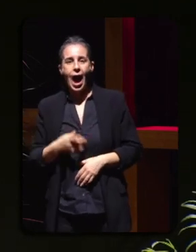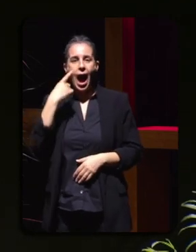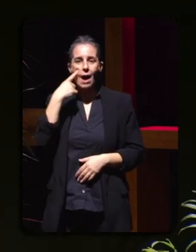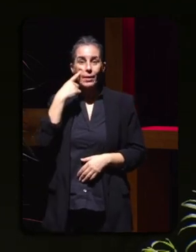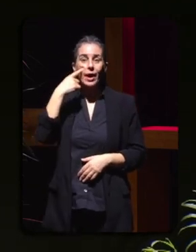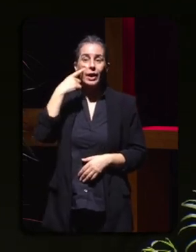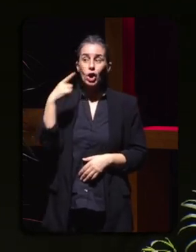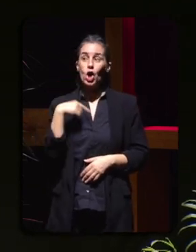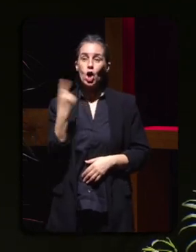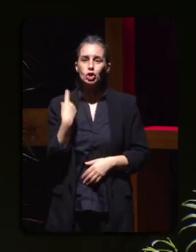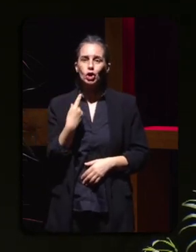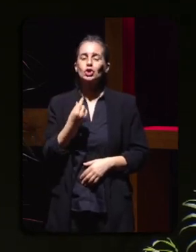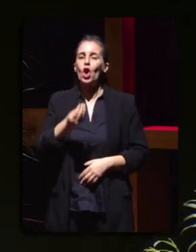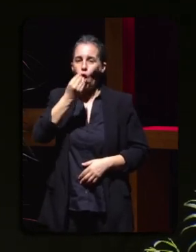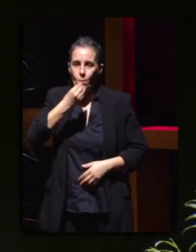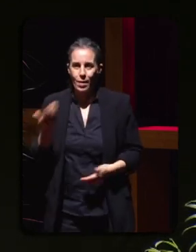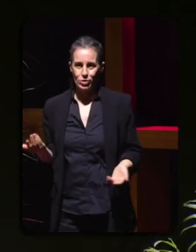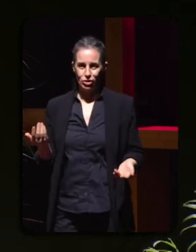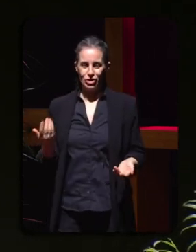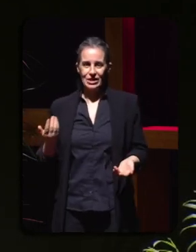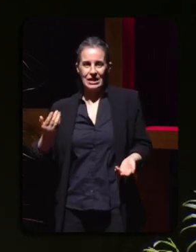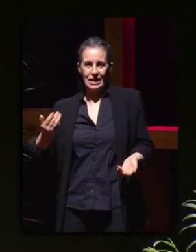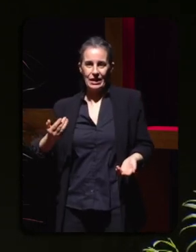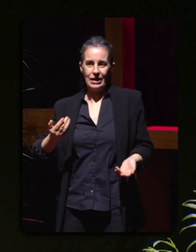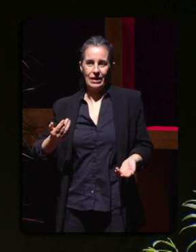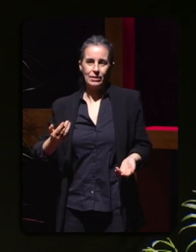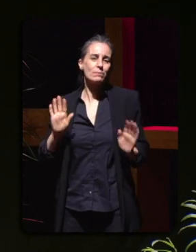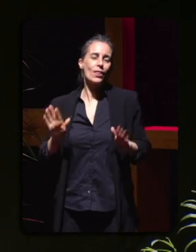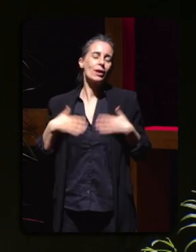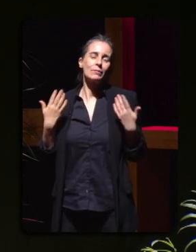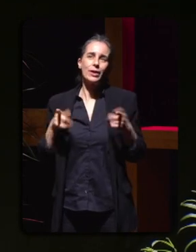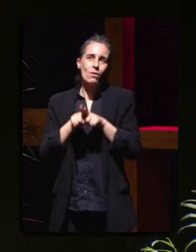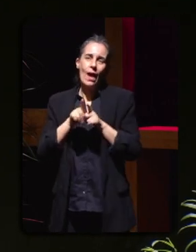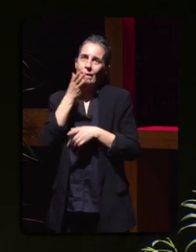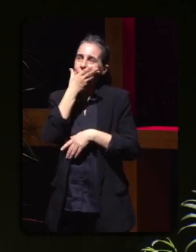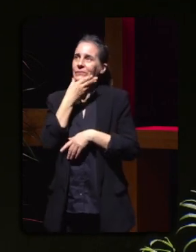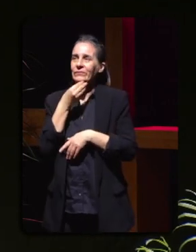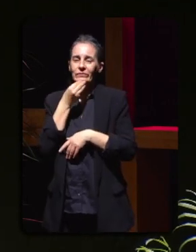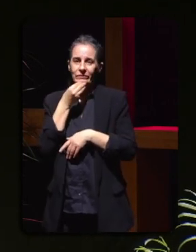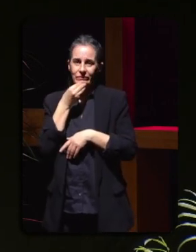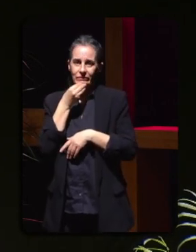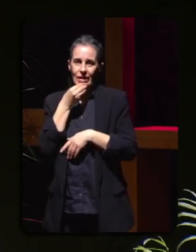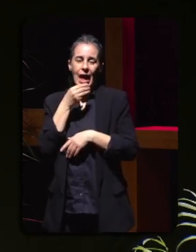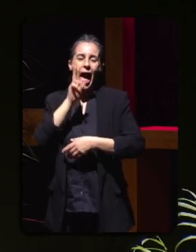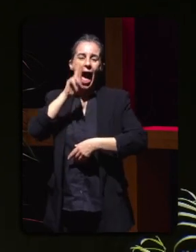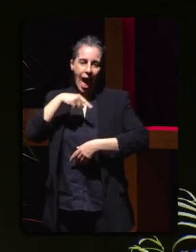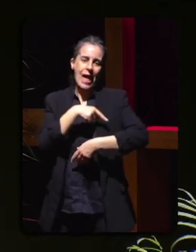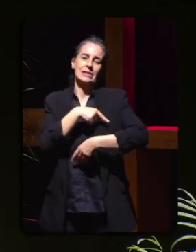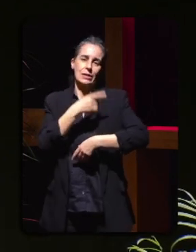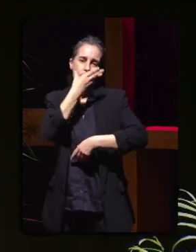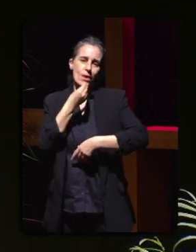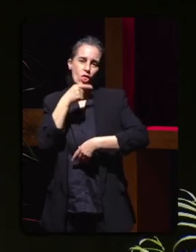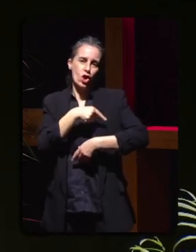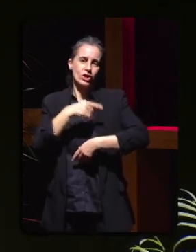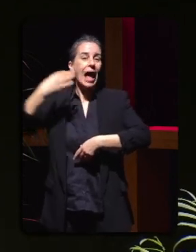pero de pronto luego es que es preciosa Ese sí es el singular o sea todas las cosas buenas